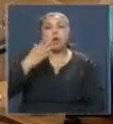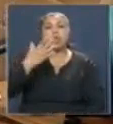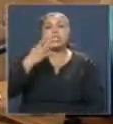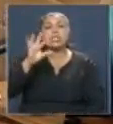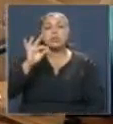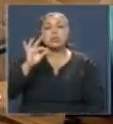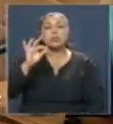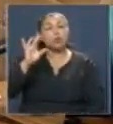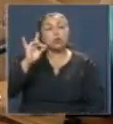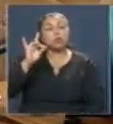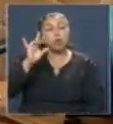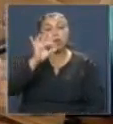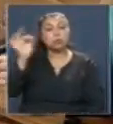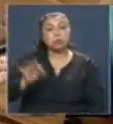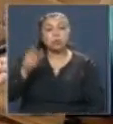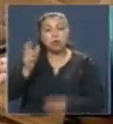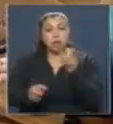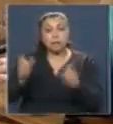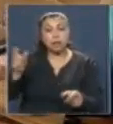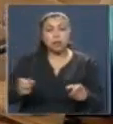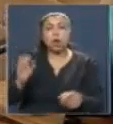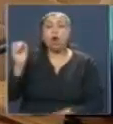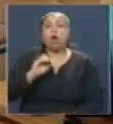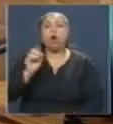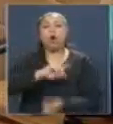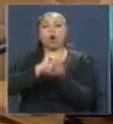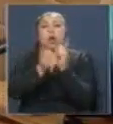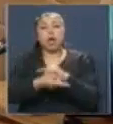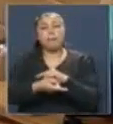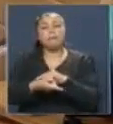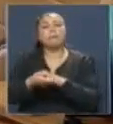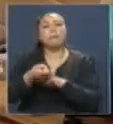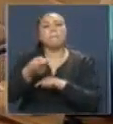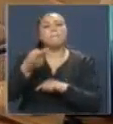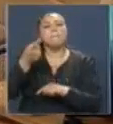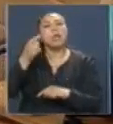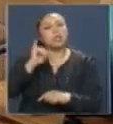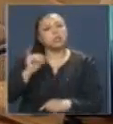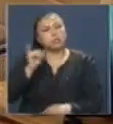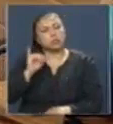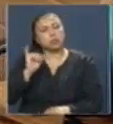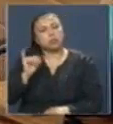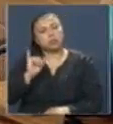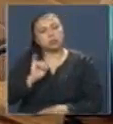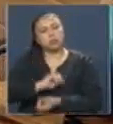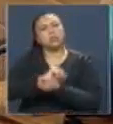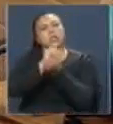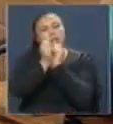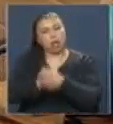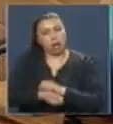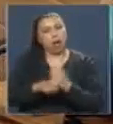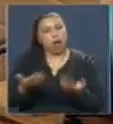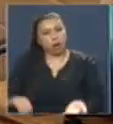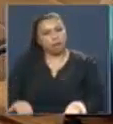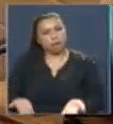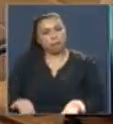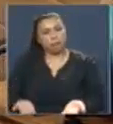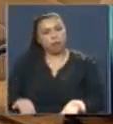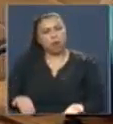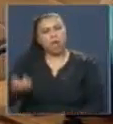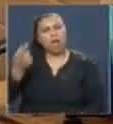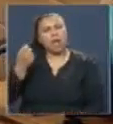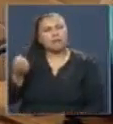los electores o vamos a cambiar, y obviamente hay que cambiar. Y fíjense que es